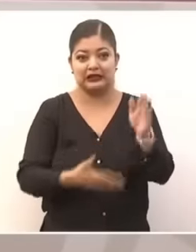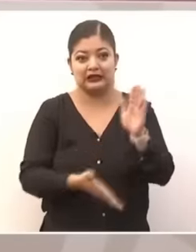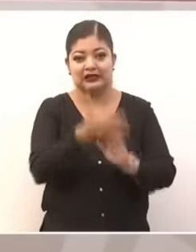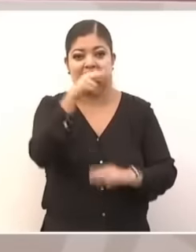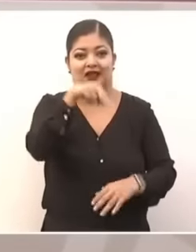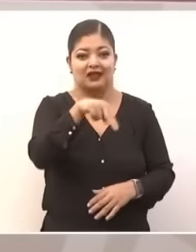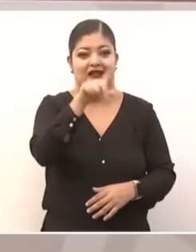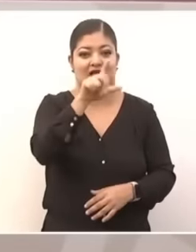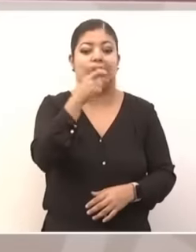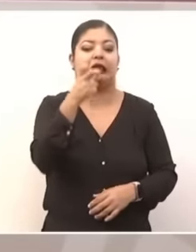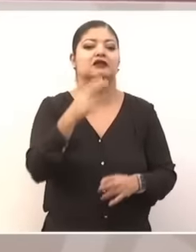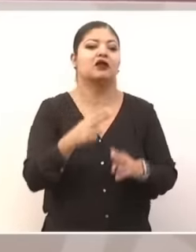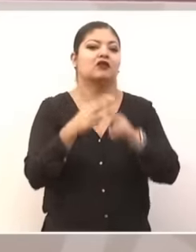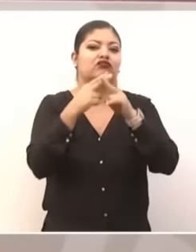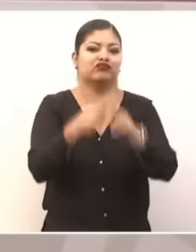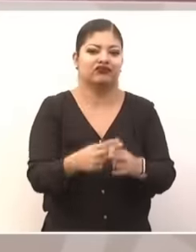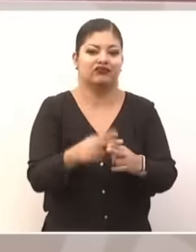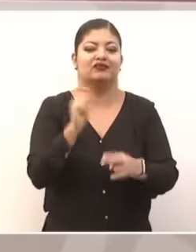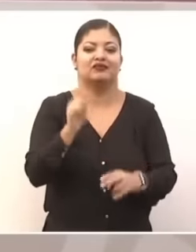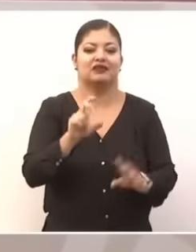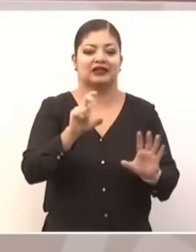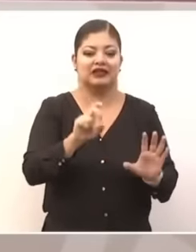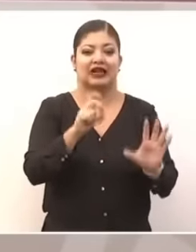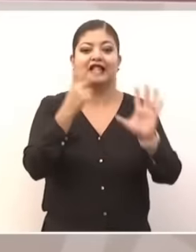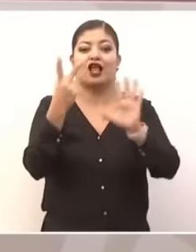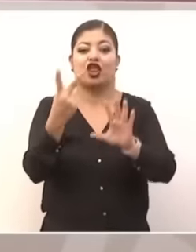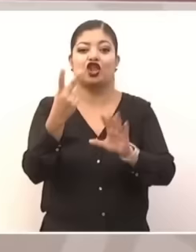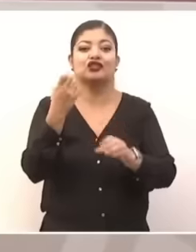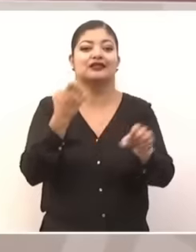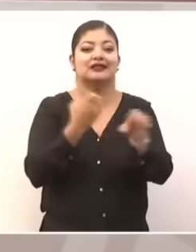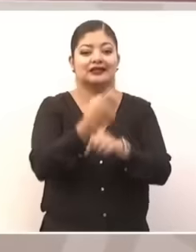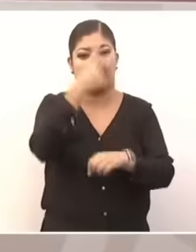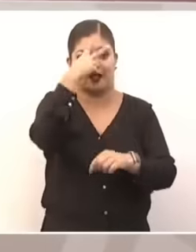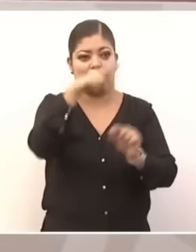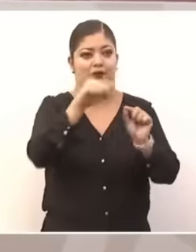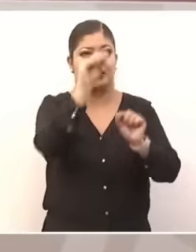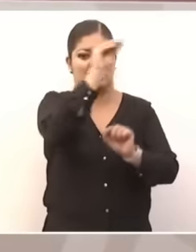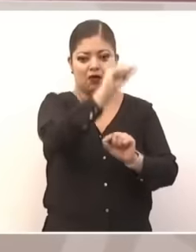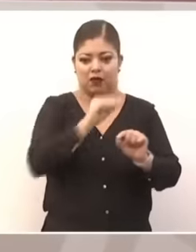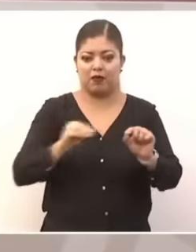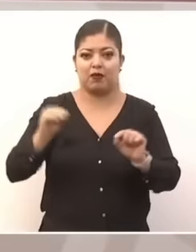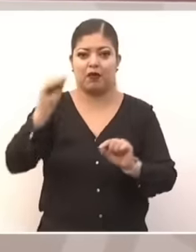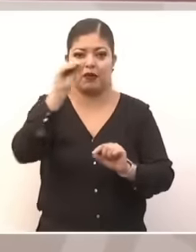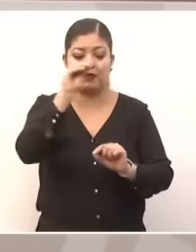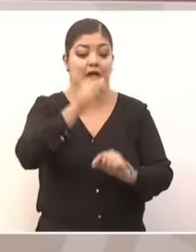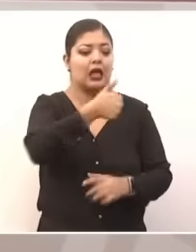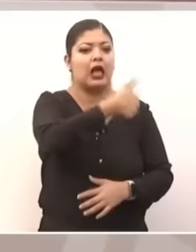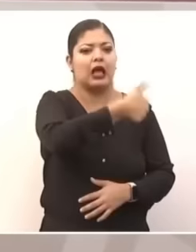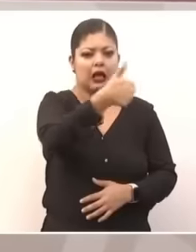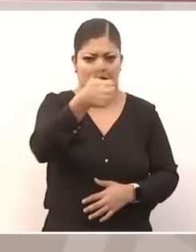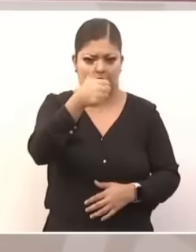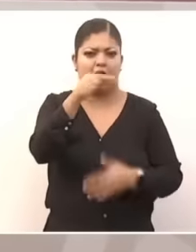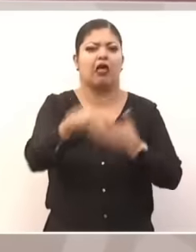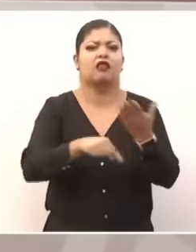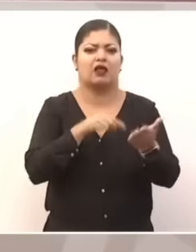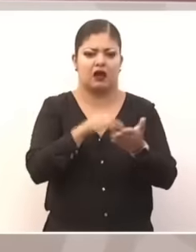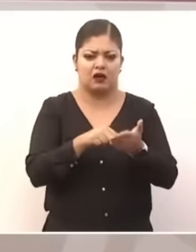cumplimos la visita a las 32 entidades de la República. En cada lugar hemos